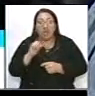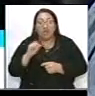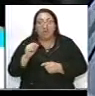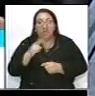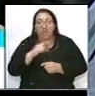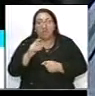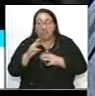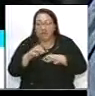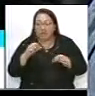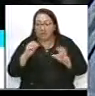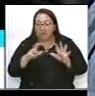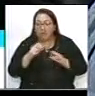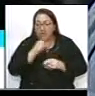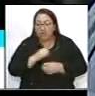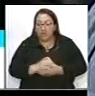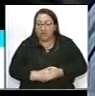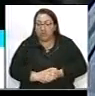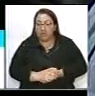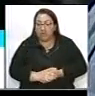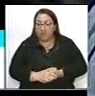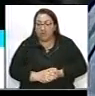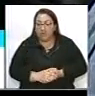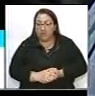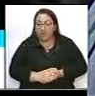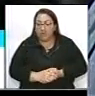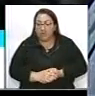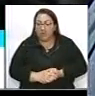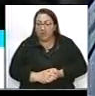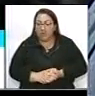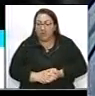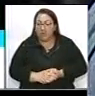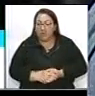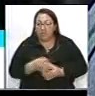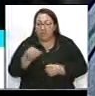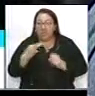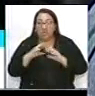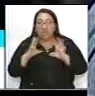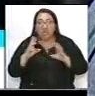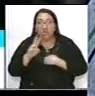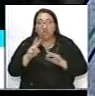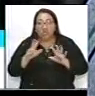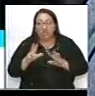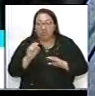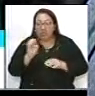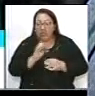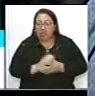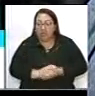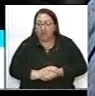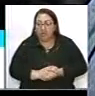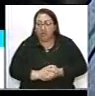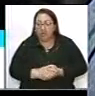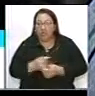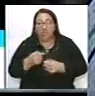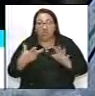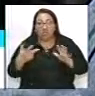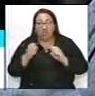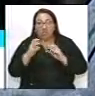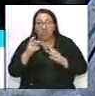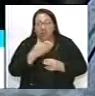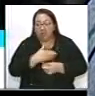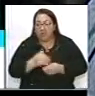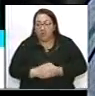Denuncia en el pleno, 8 de diciembre. ¿Cuántos días? Al 28 de enero. 18 días,